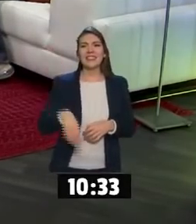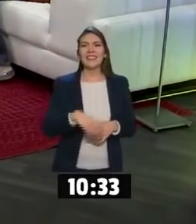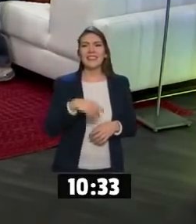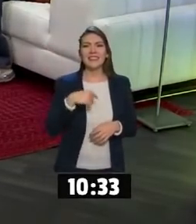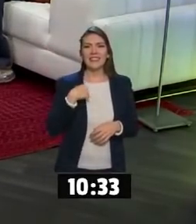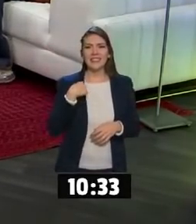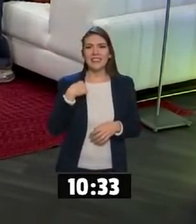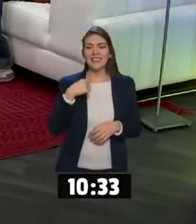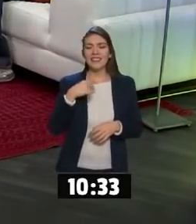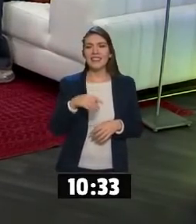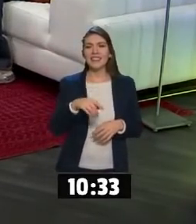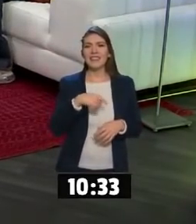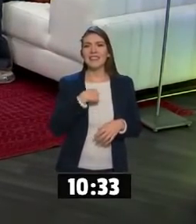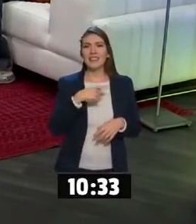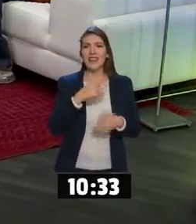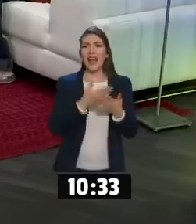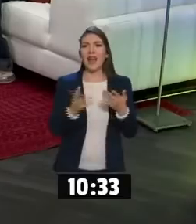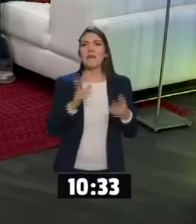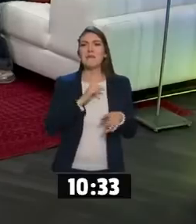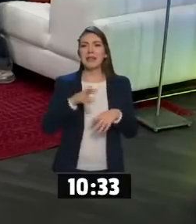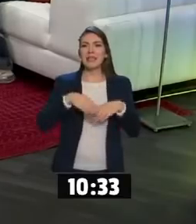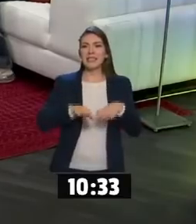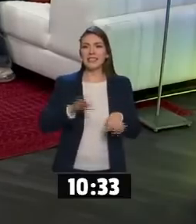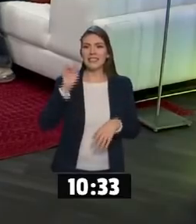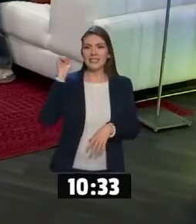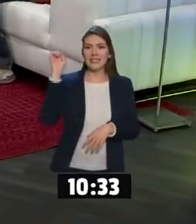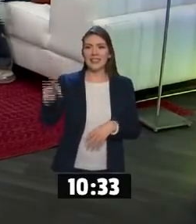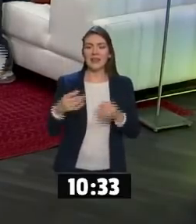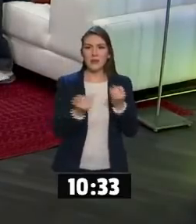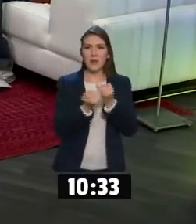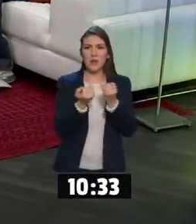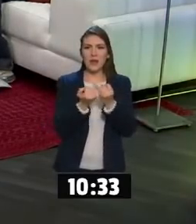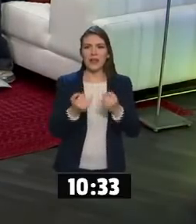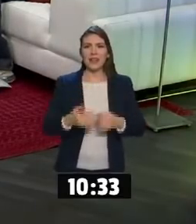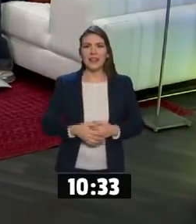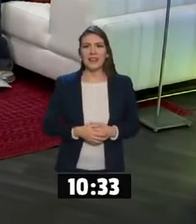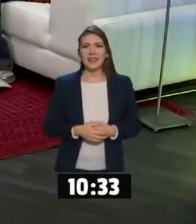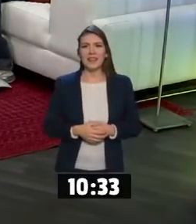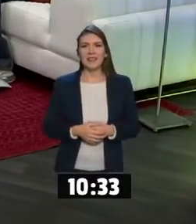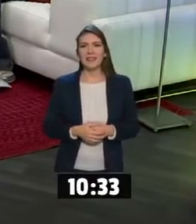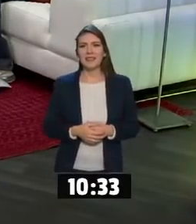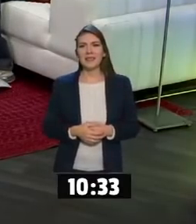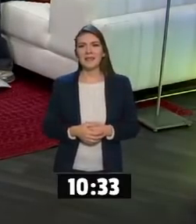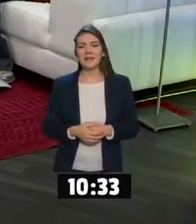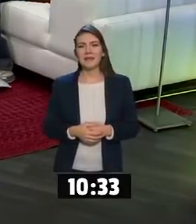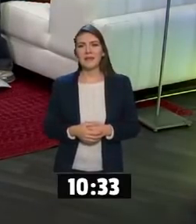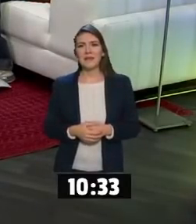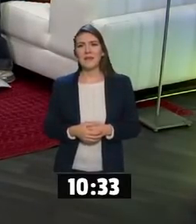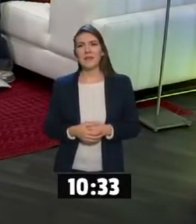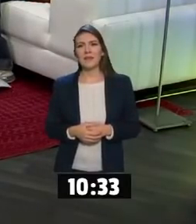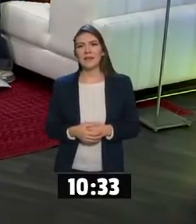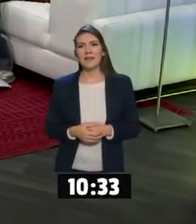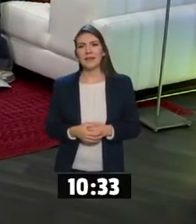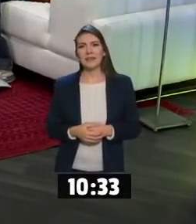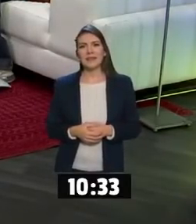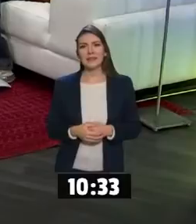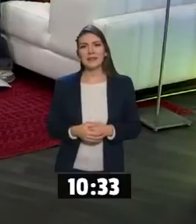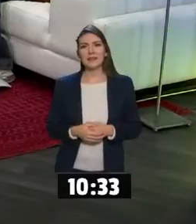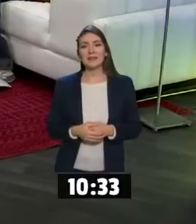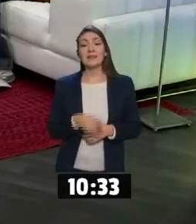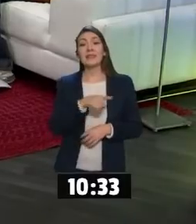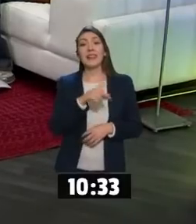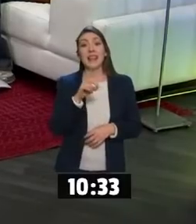sábanas. Desgraciado, es más, la que traigo pues. Mira, hasta el Reforma habló bien de ti. Hasta don Rafael La Niña,